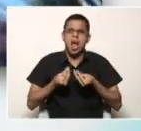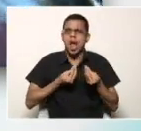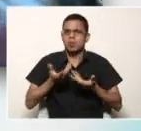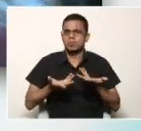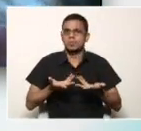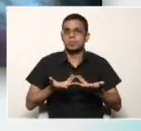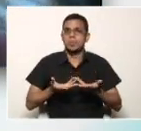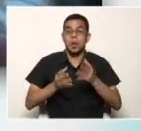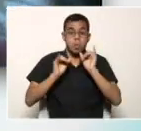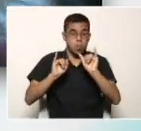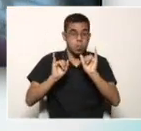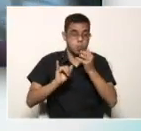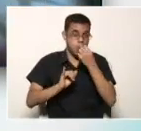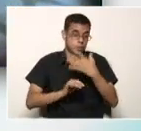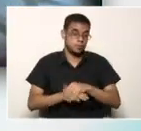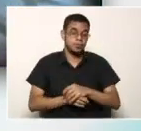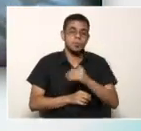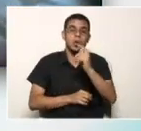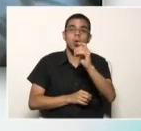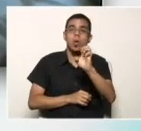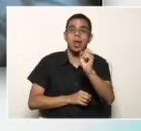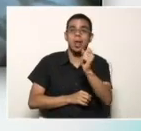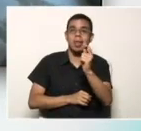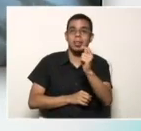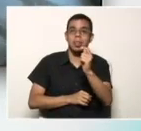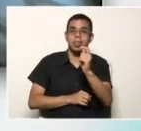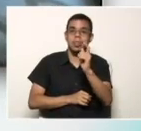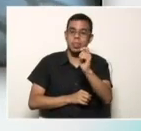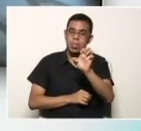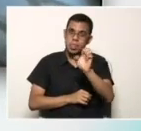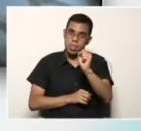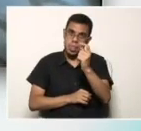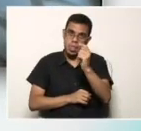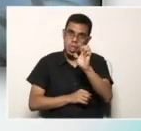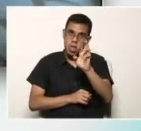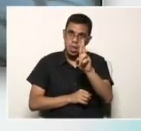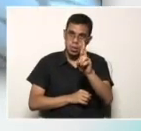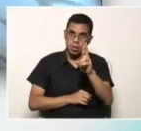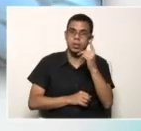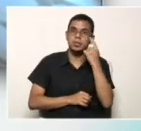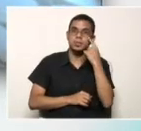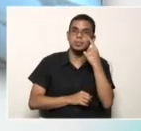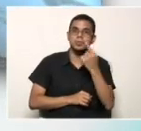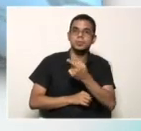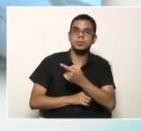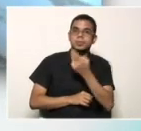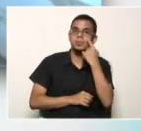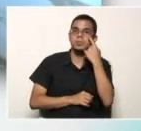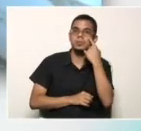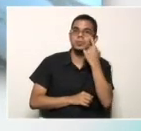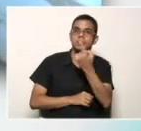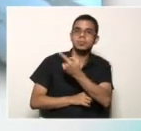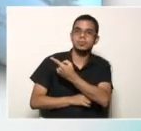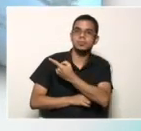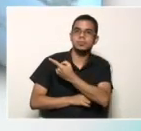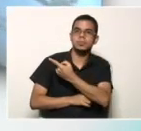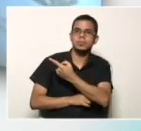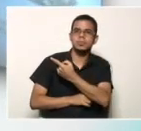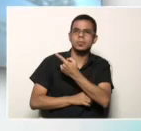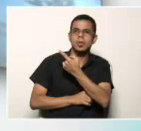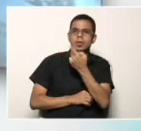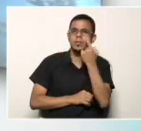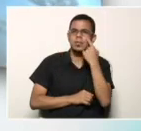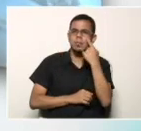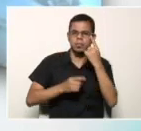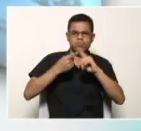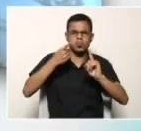veo. Quisiera mostrarles, pero si se ve una luz muy tenue, si la logran ver allí en la toma, si lo pueden ver allí, ahí